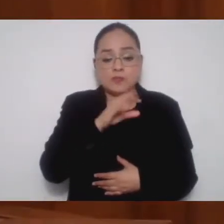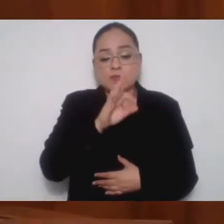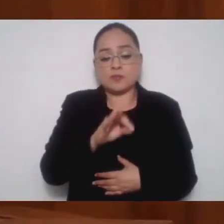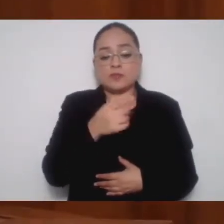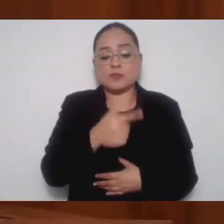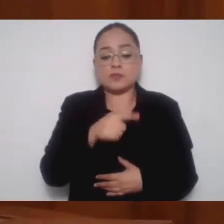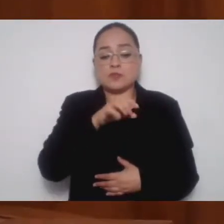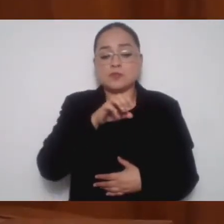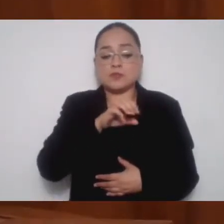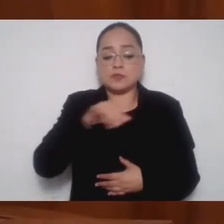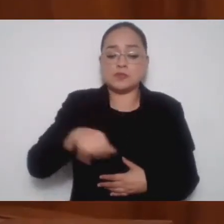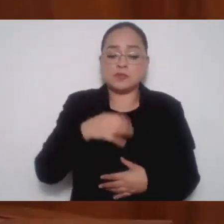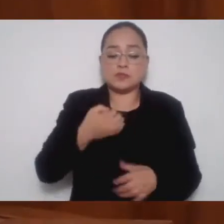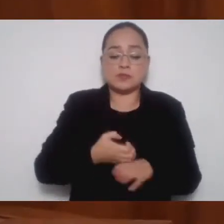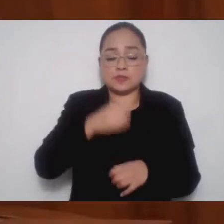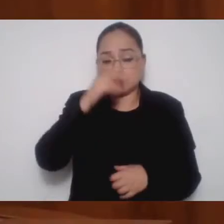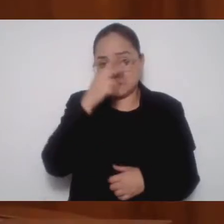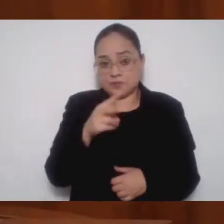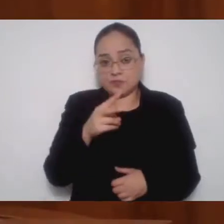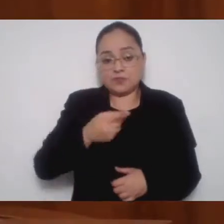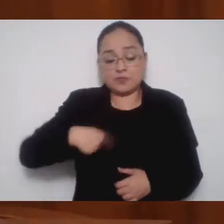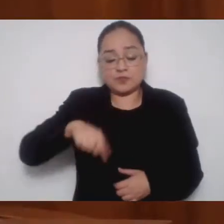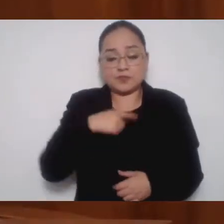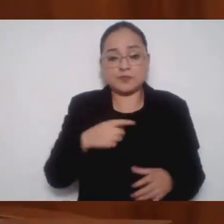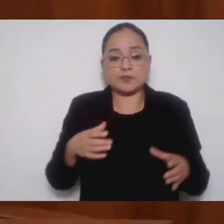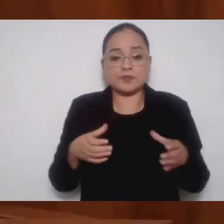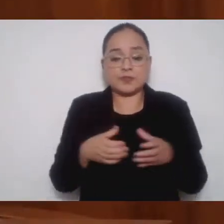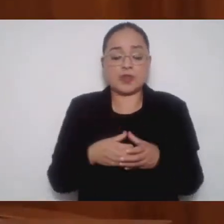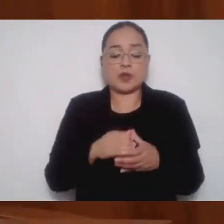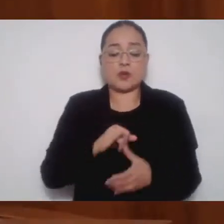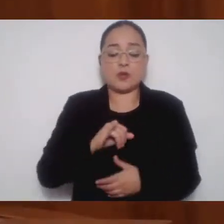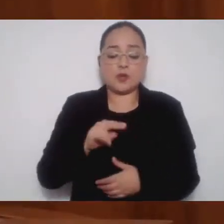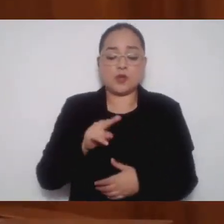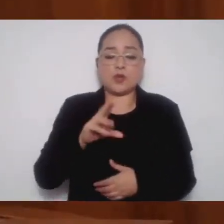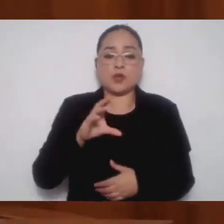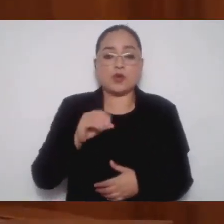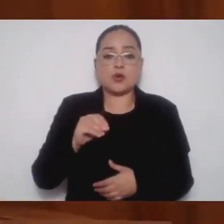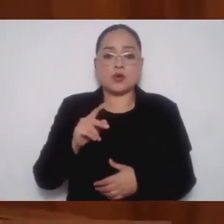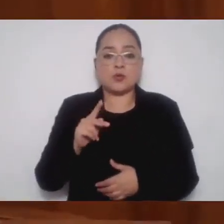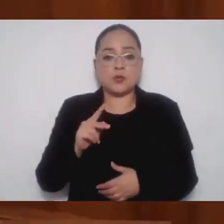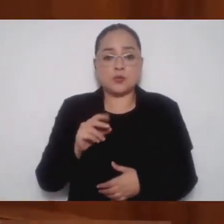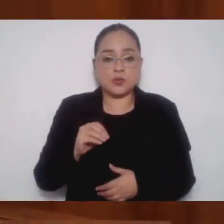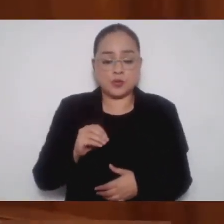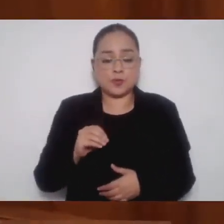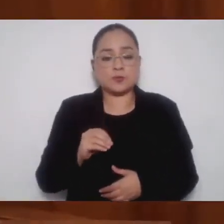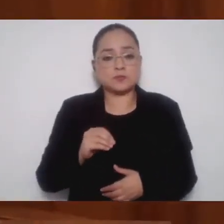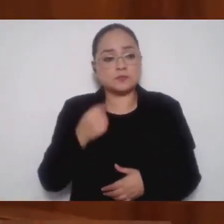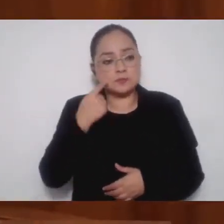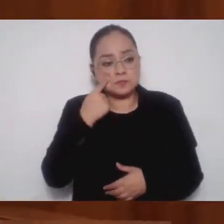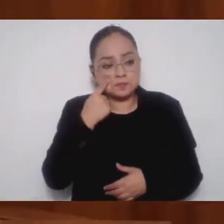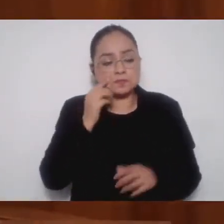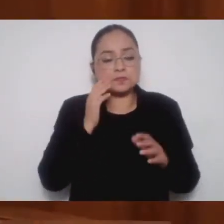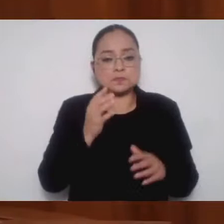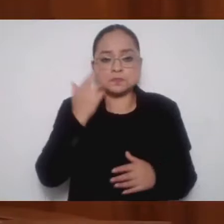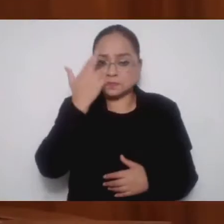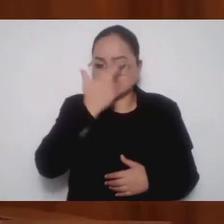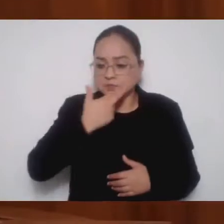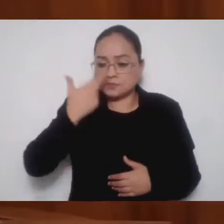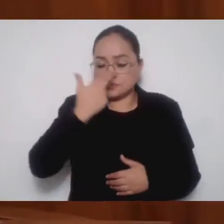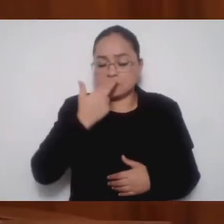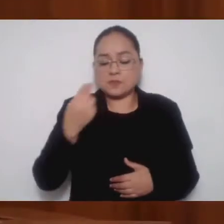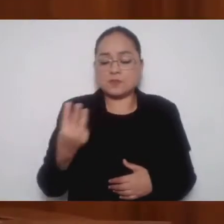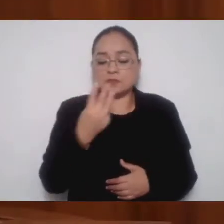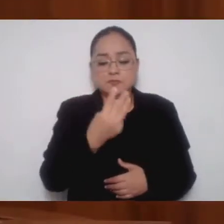justicia del Estado de México, quienes formamos la Junta de Coordinación Política, verificamos que